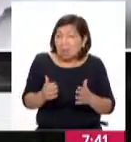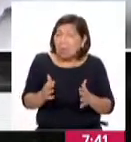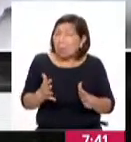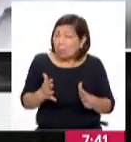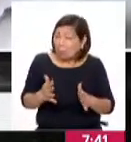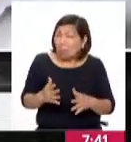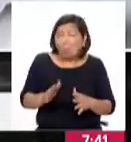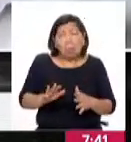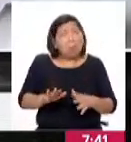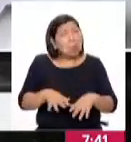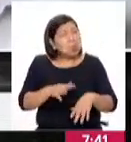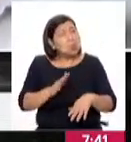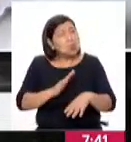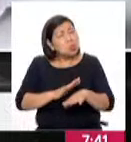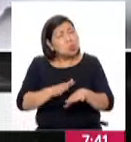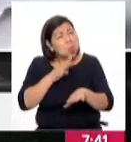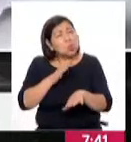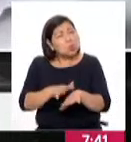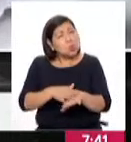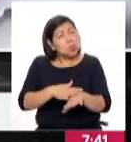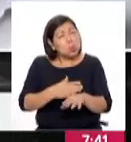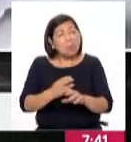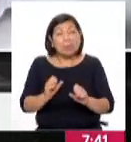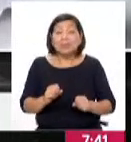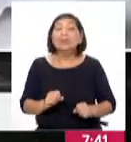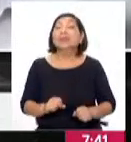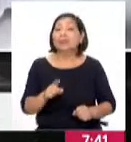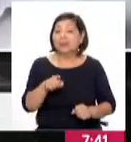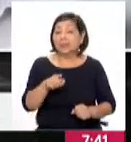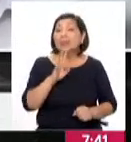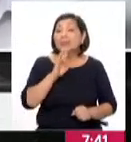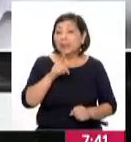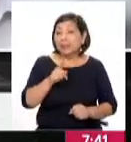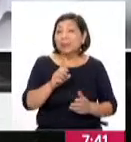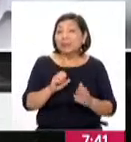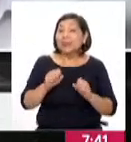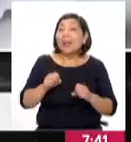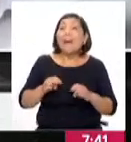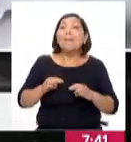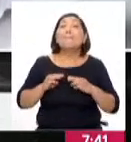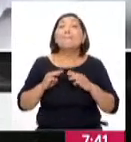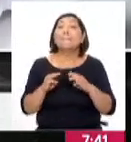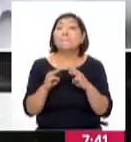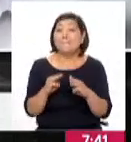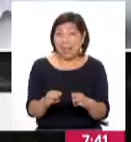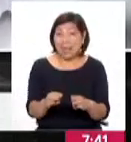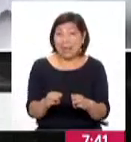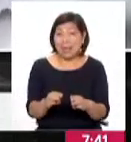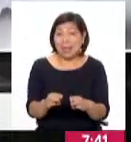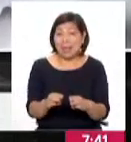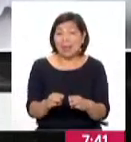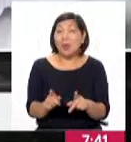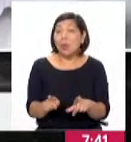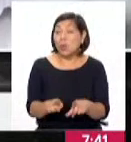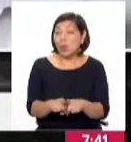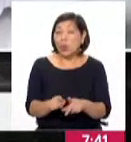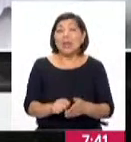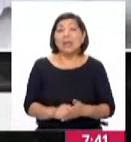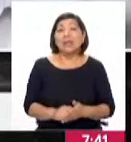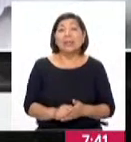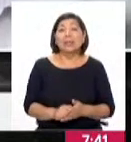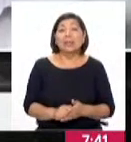también Sí muy buena precisión la que haces Porque el mar No no es como la atmósfera